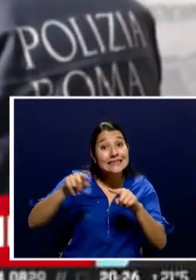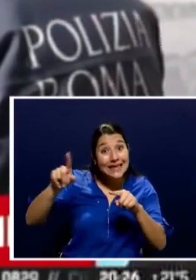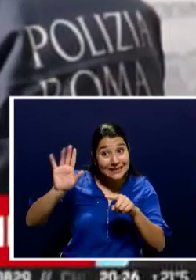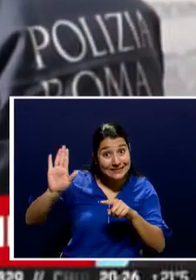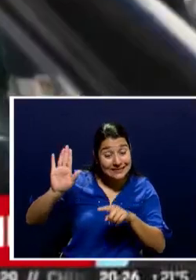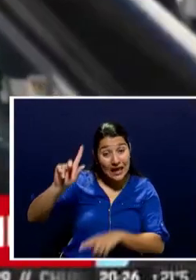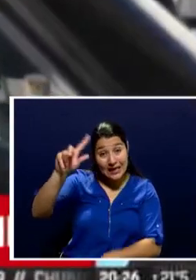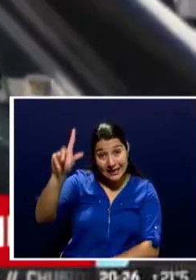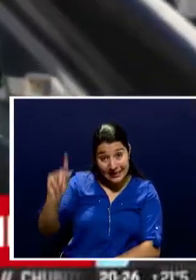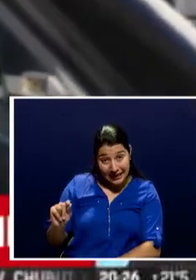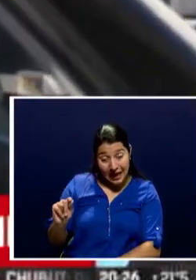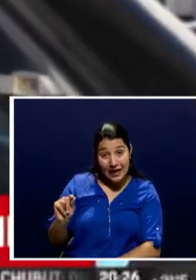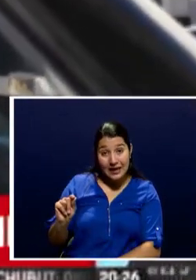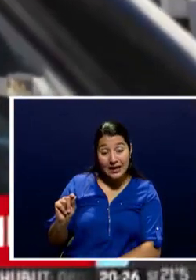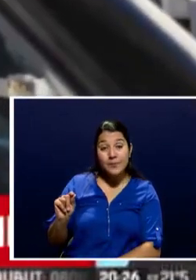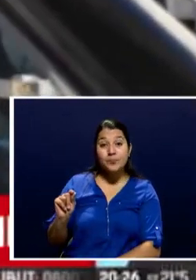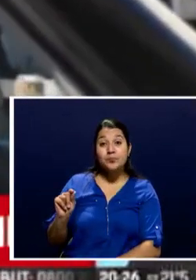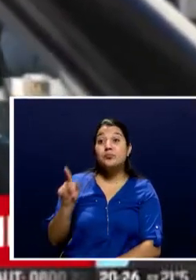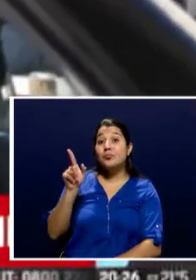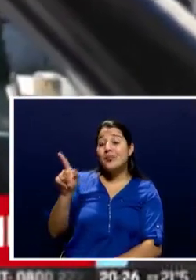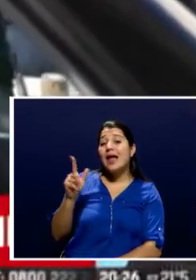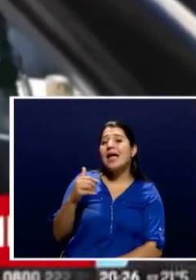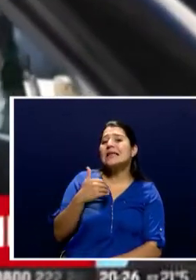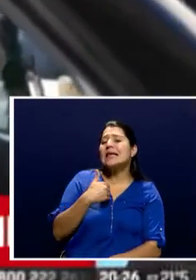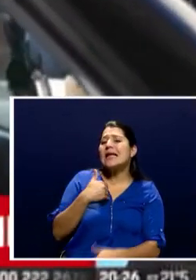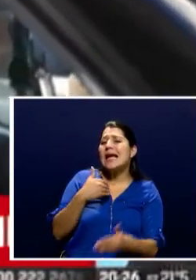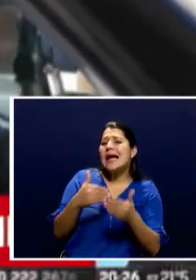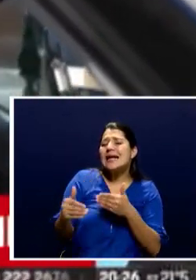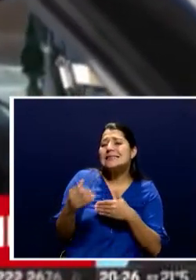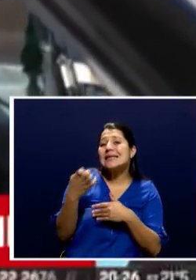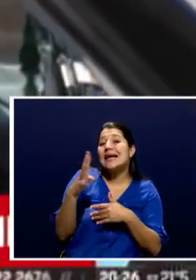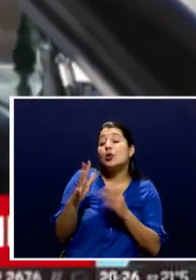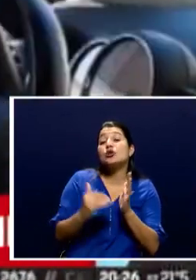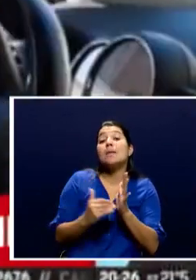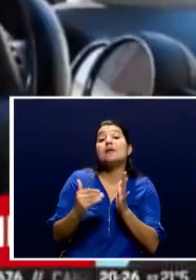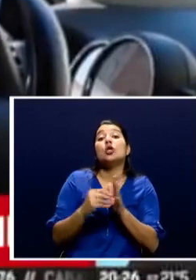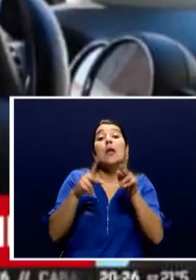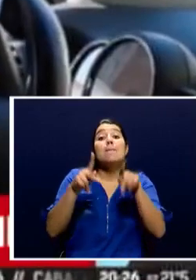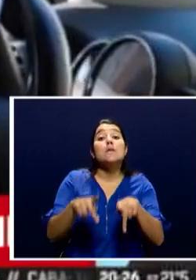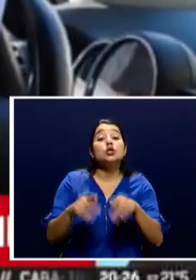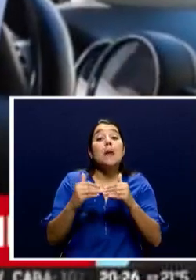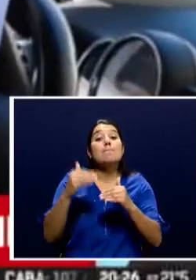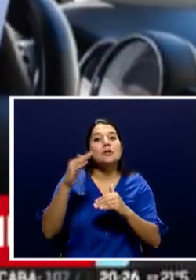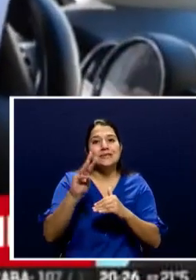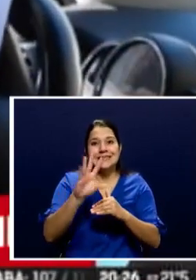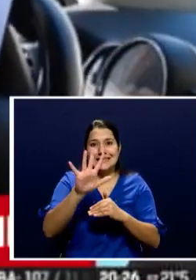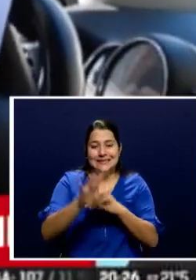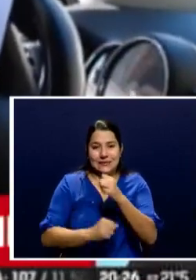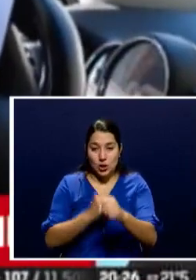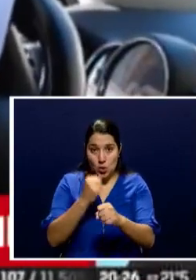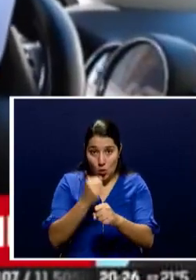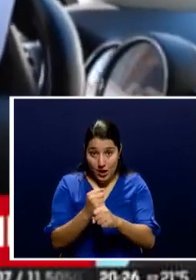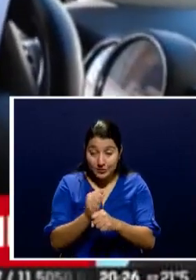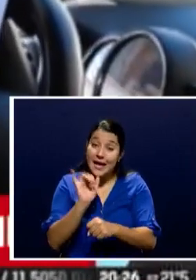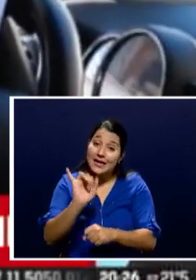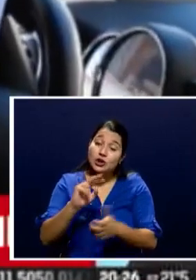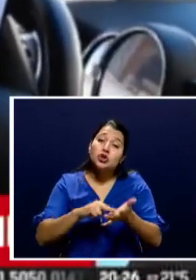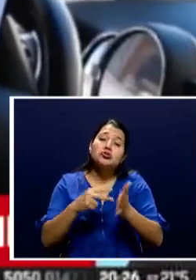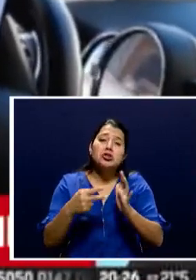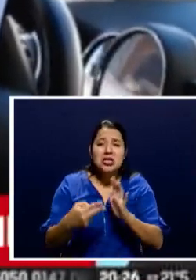italiano, Istat, en Italia existen casi 14 millones de personas mayores de 65 años, lo que